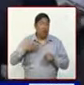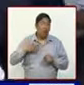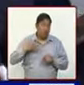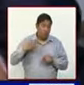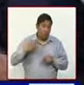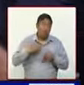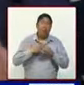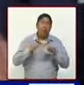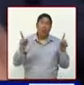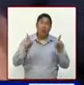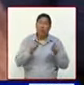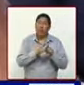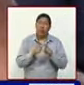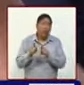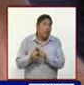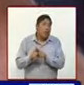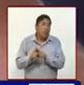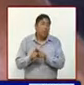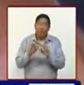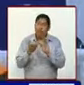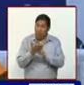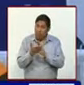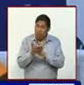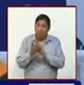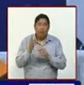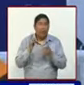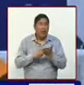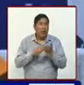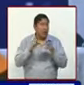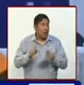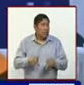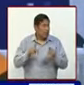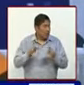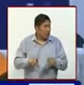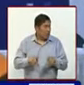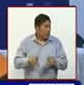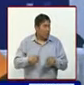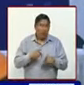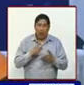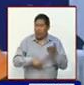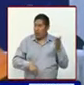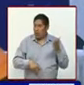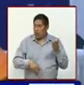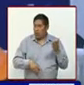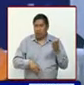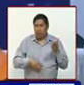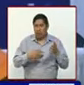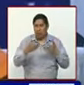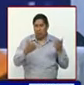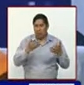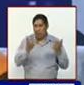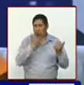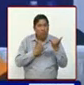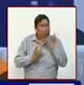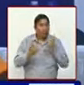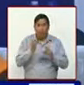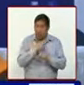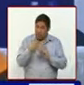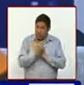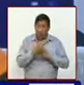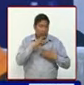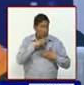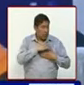pero también queremos premiar a aquellos que son, ¿no?, que van a traer estos